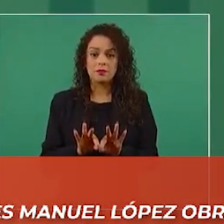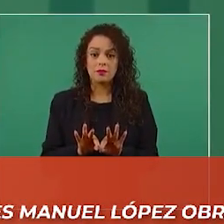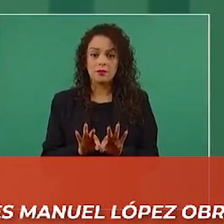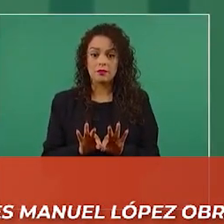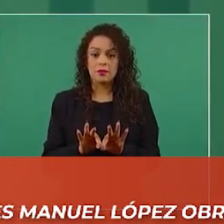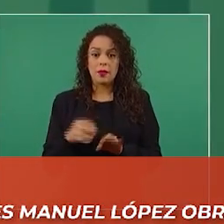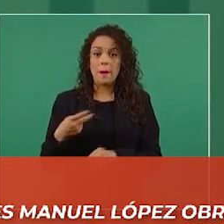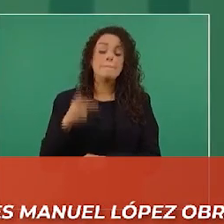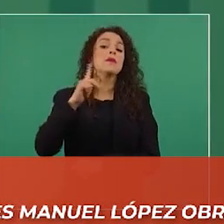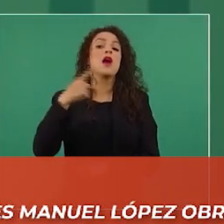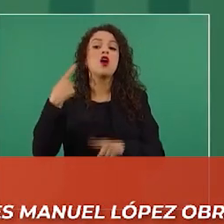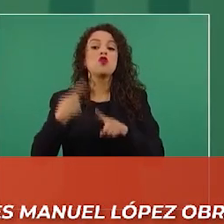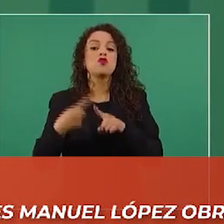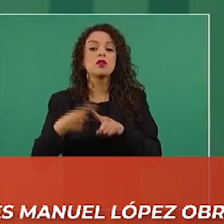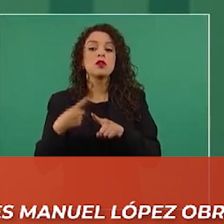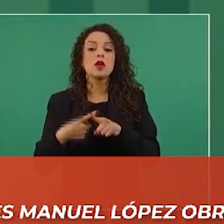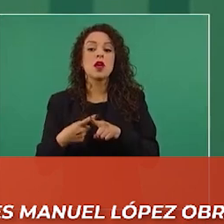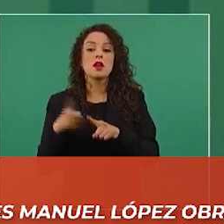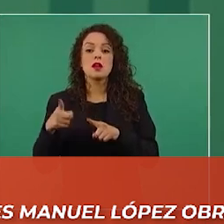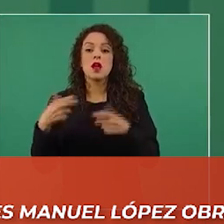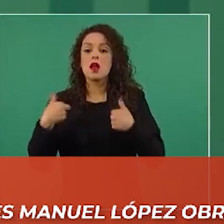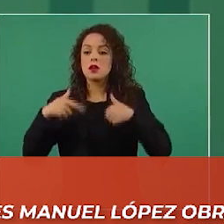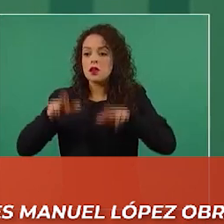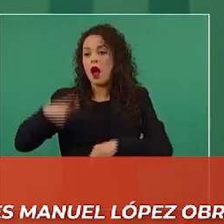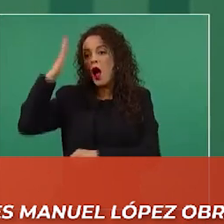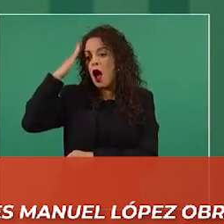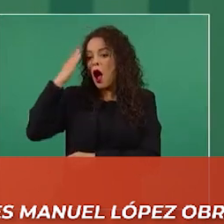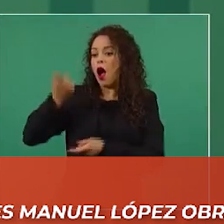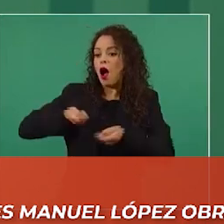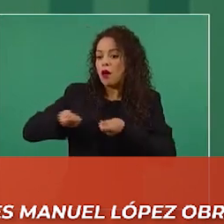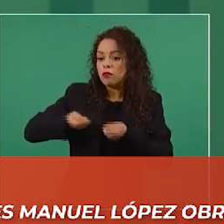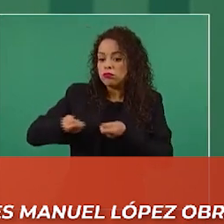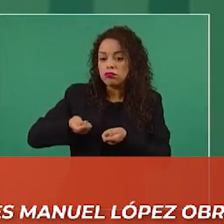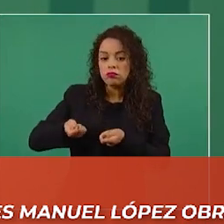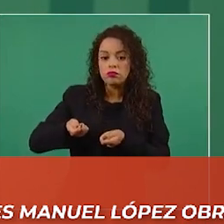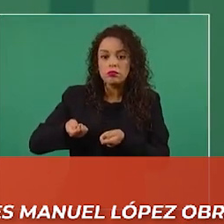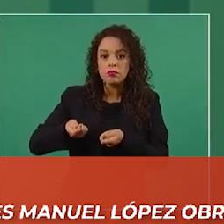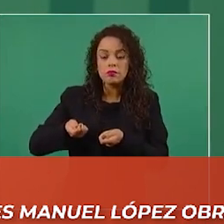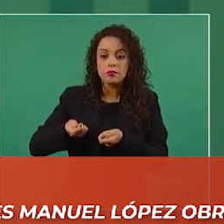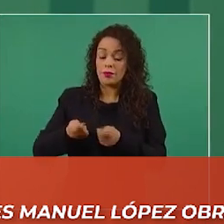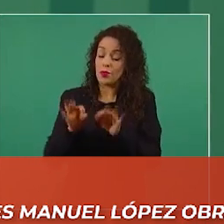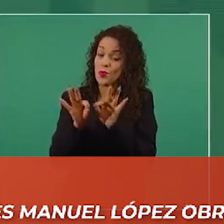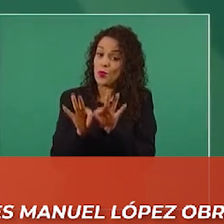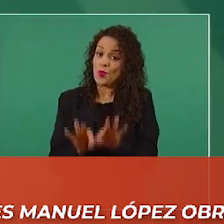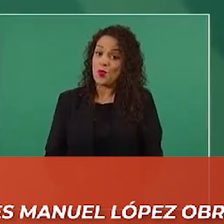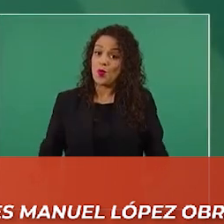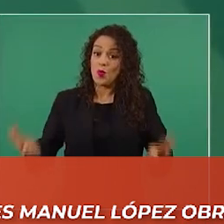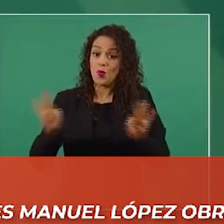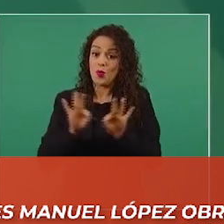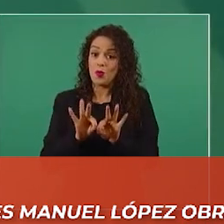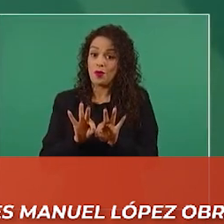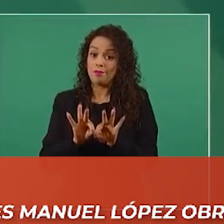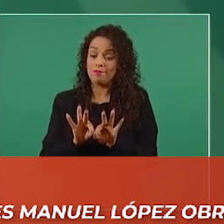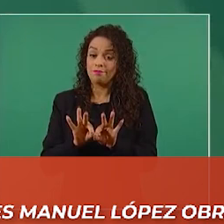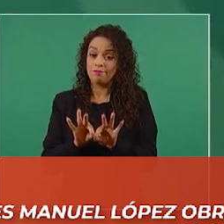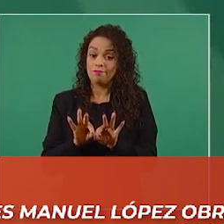los que las conducen, dirigen, son esenciales.